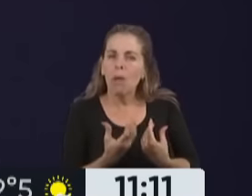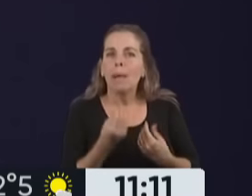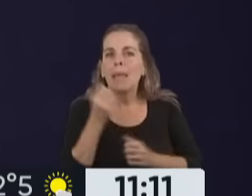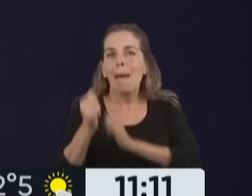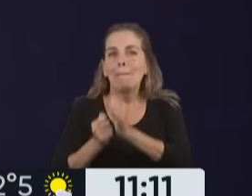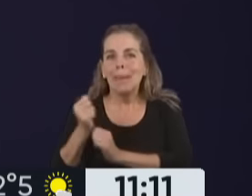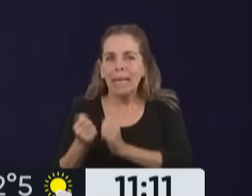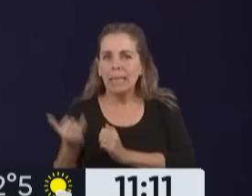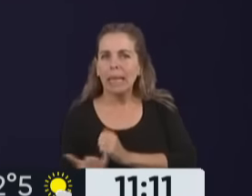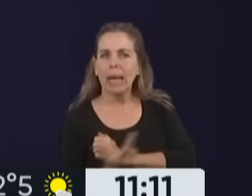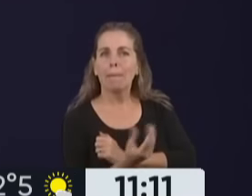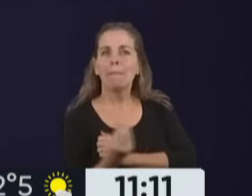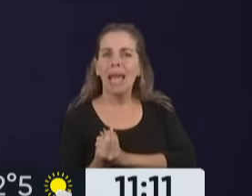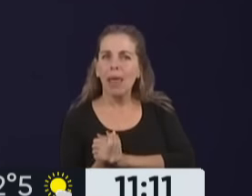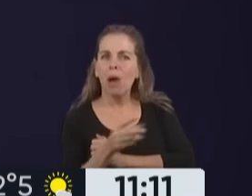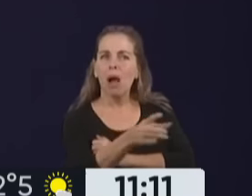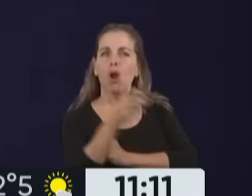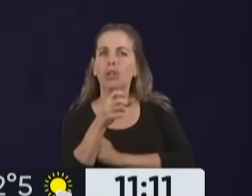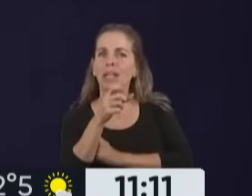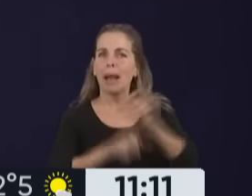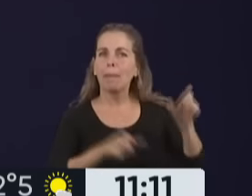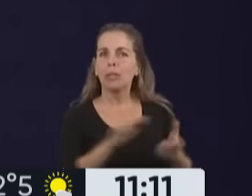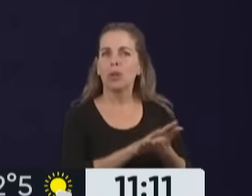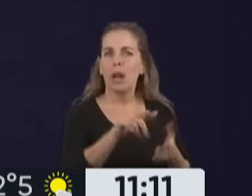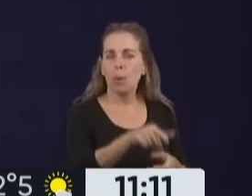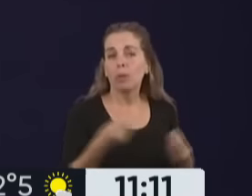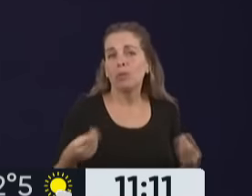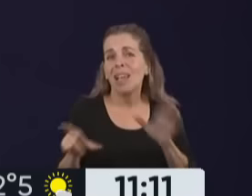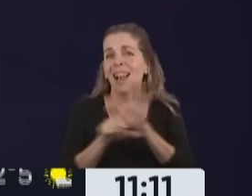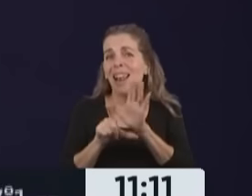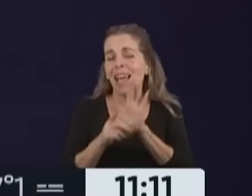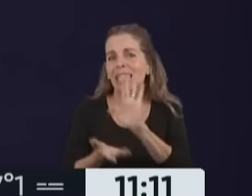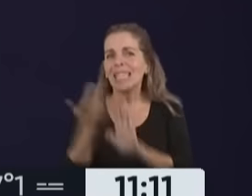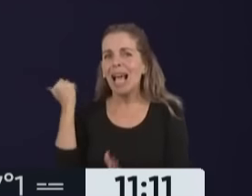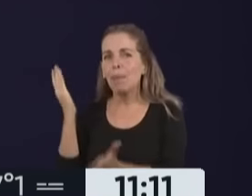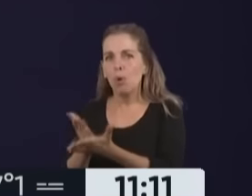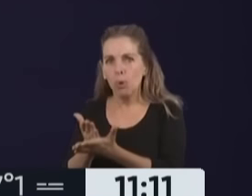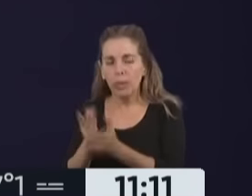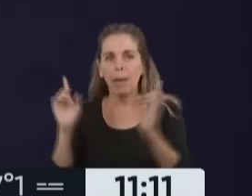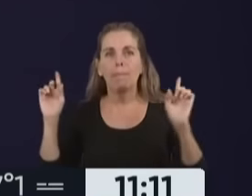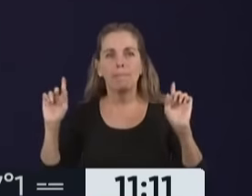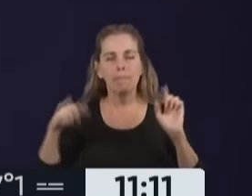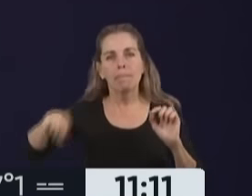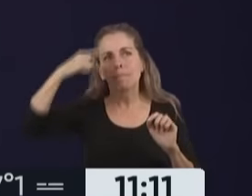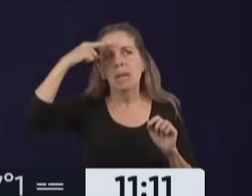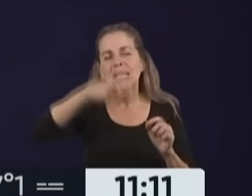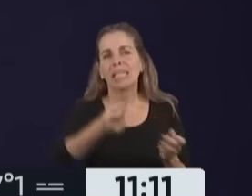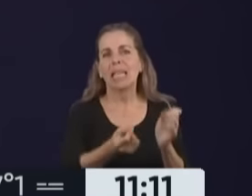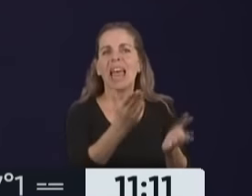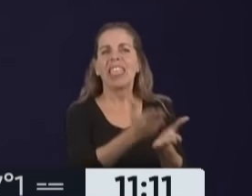y lo que trata la ley, eliminando multas, no es quitarle derechos al trabajador, sino muy por el contrario, devolvérselos, ¿no?